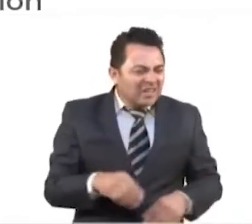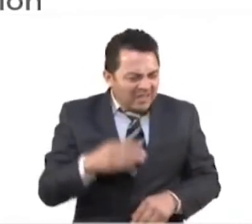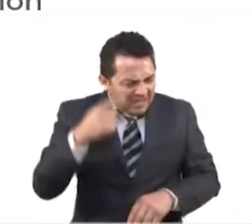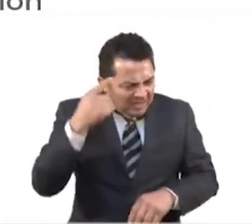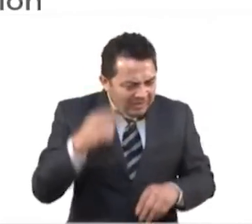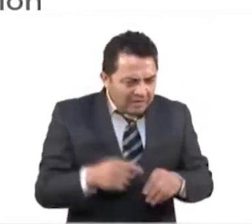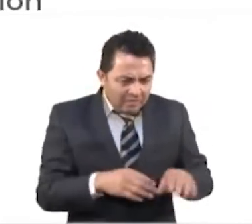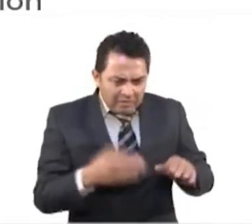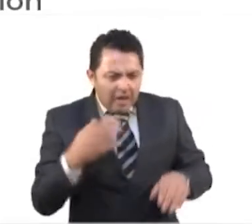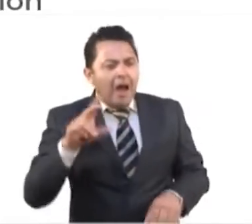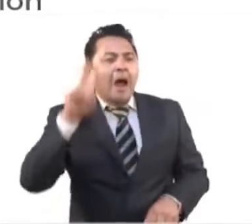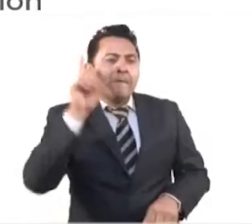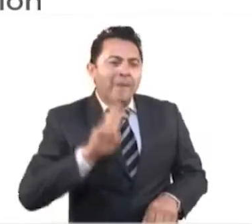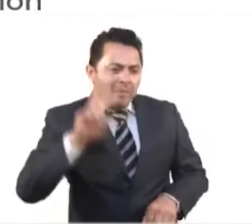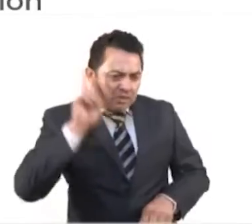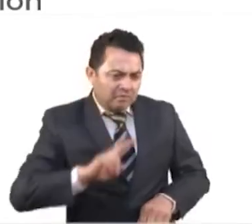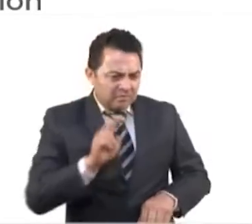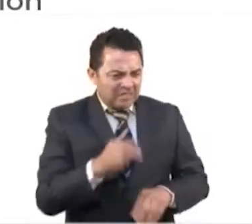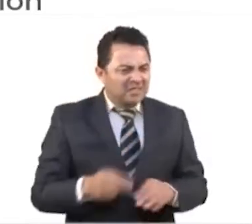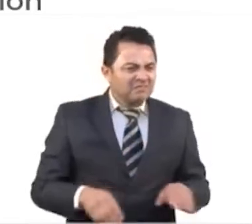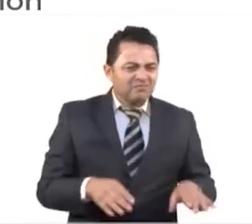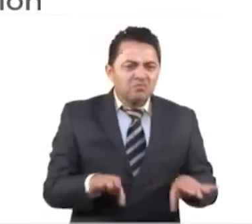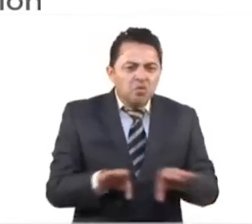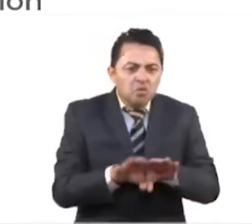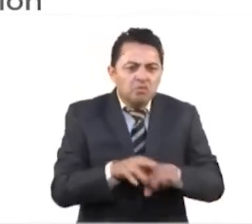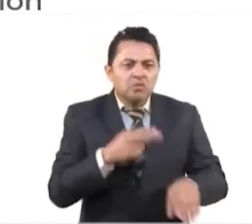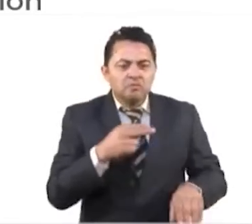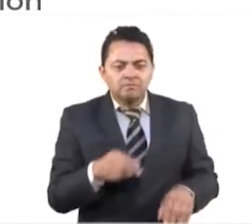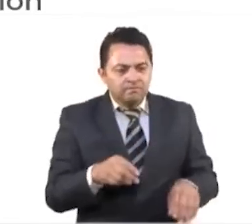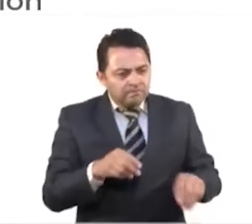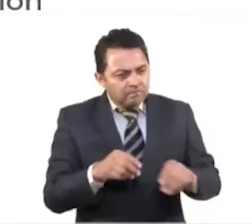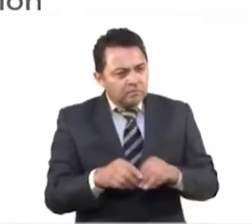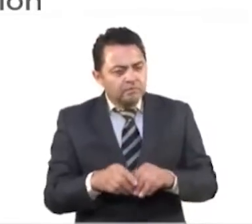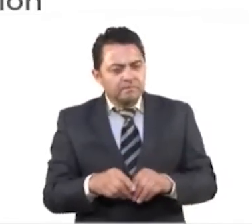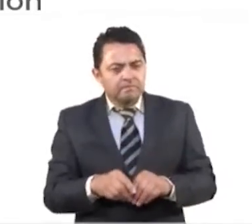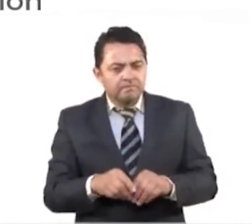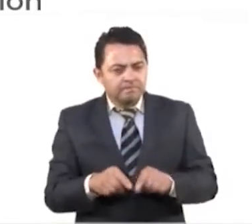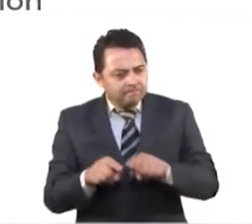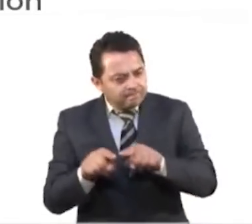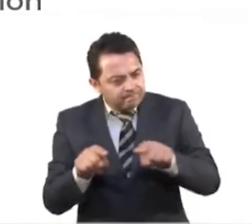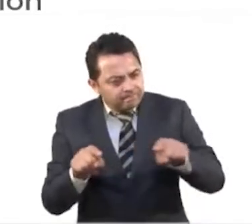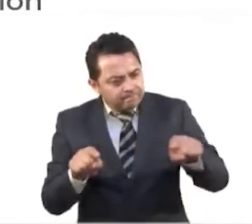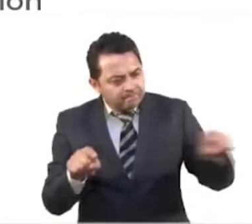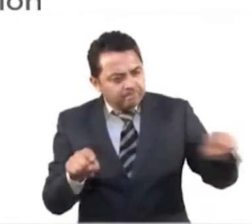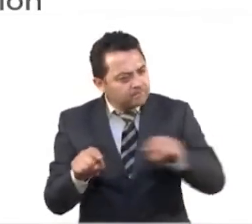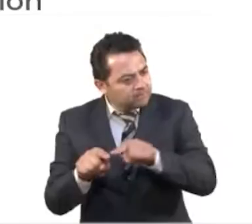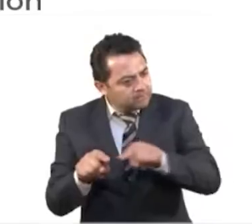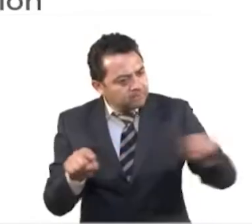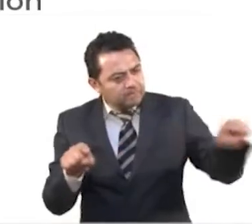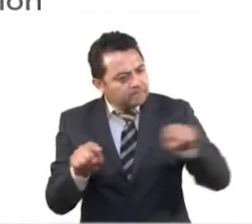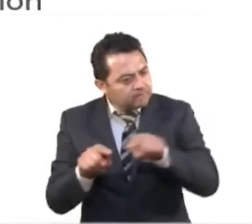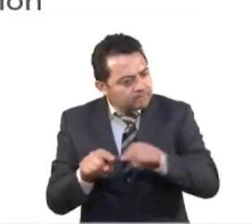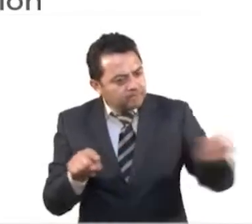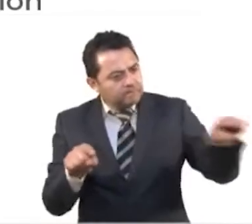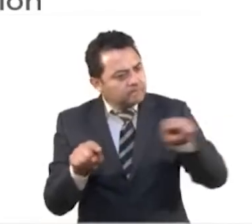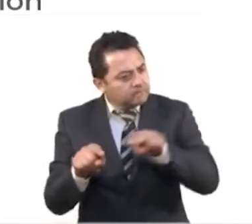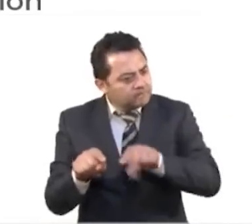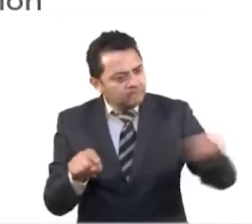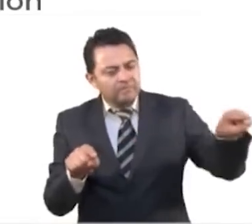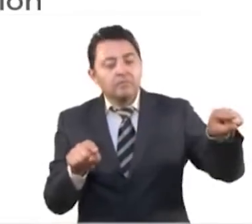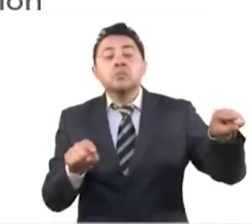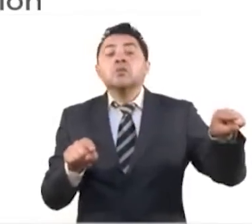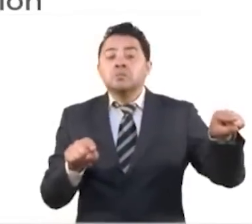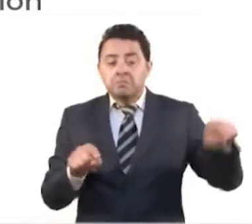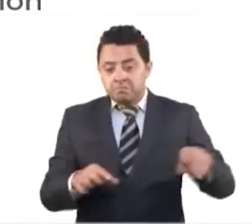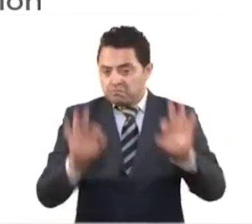rueda con el riel, y se cuenta con la acreditación suficiente para la seguridad de la operación